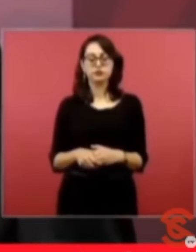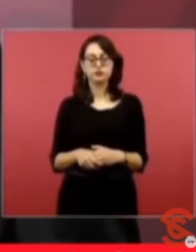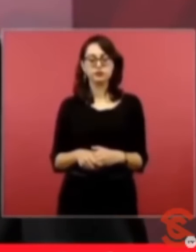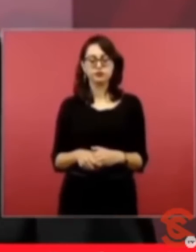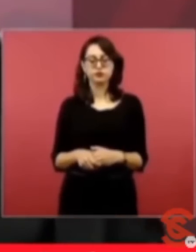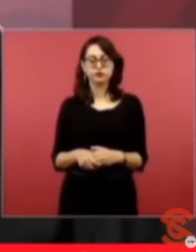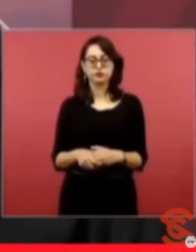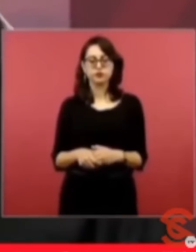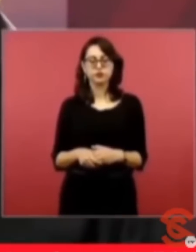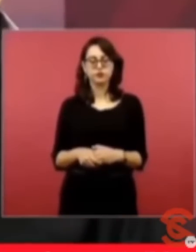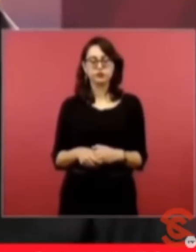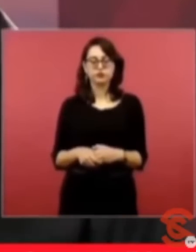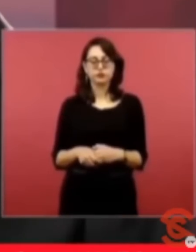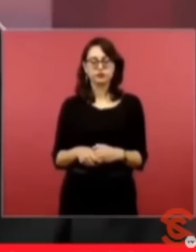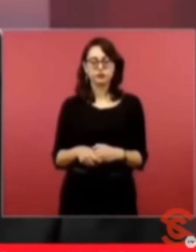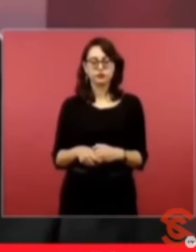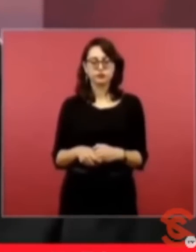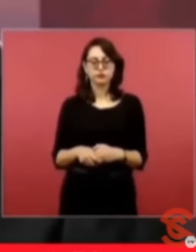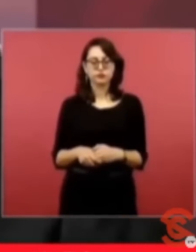Tenemos